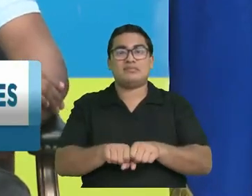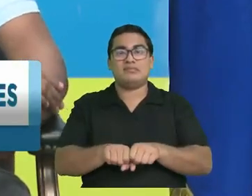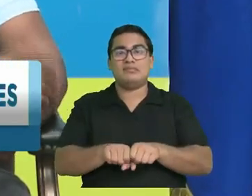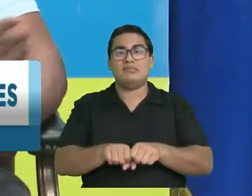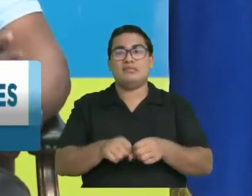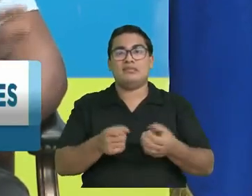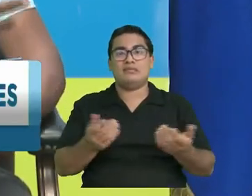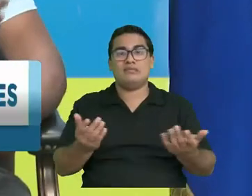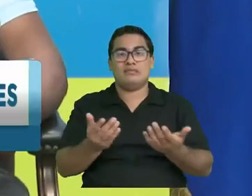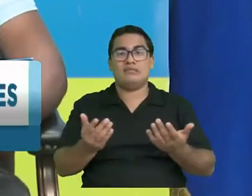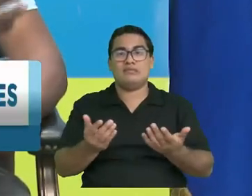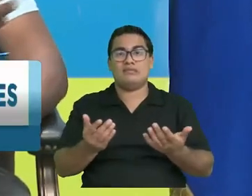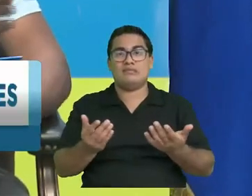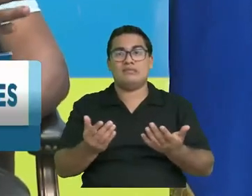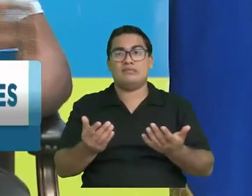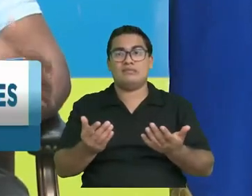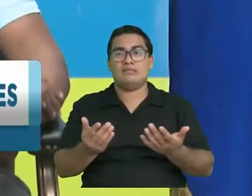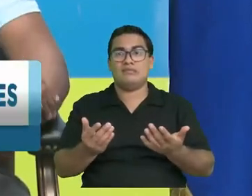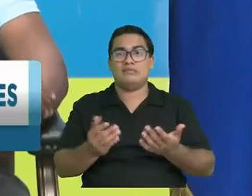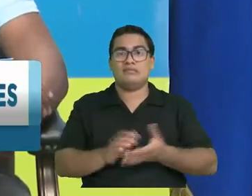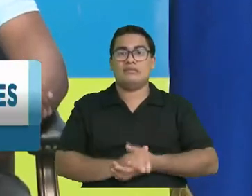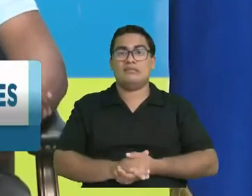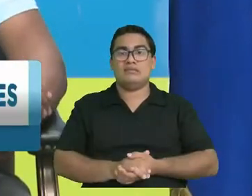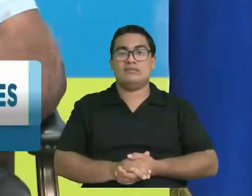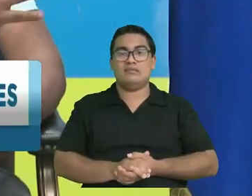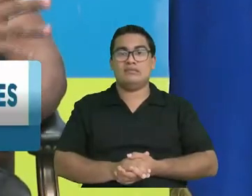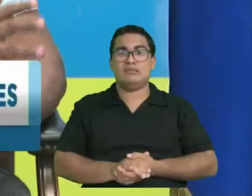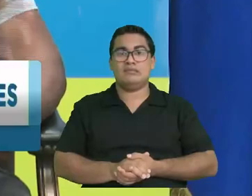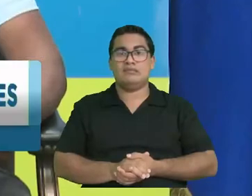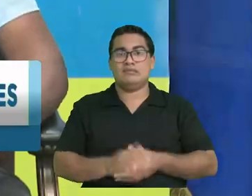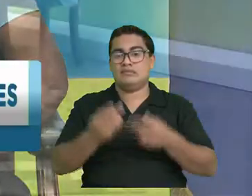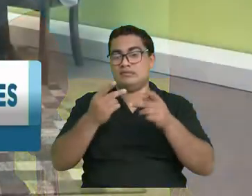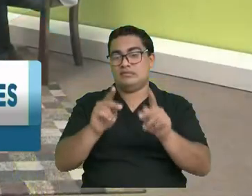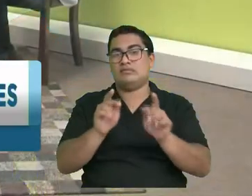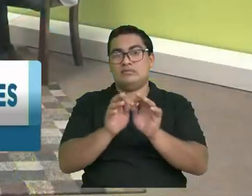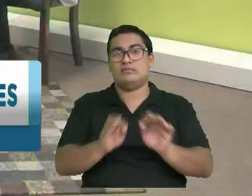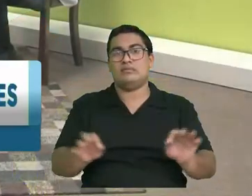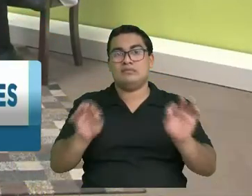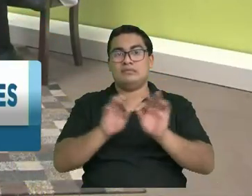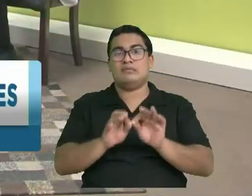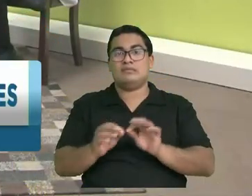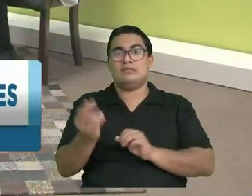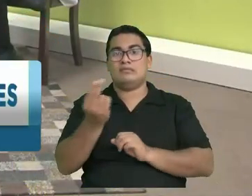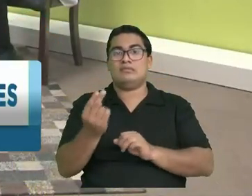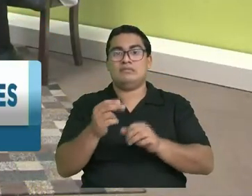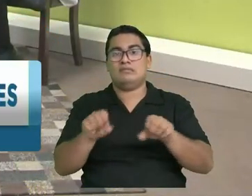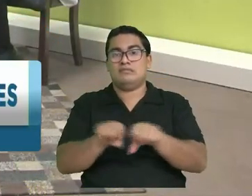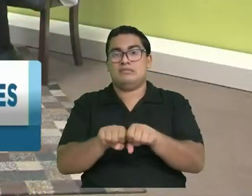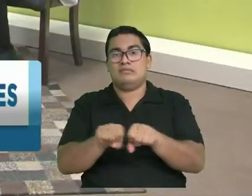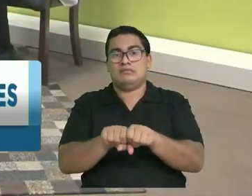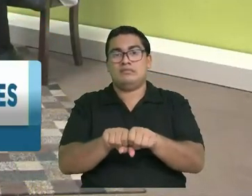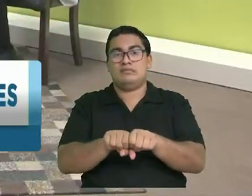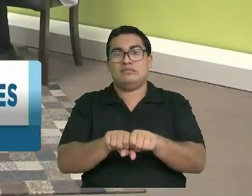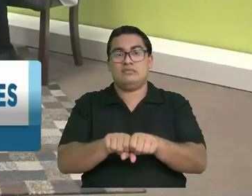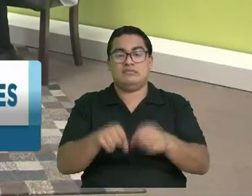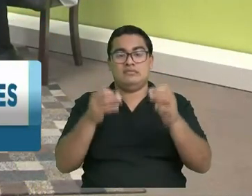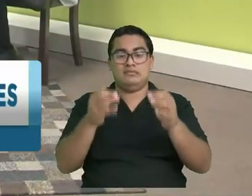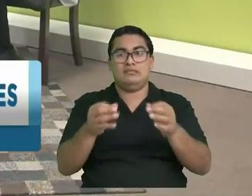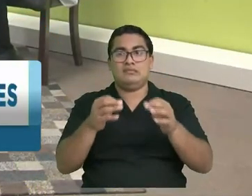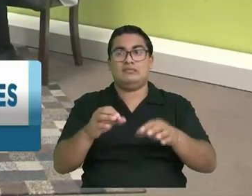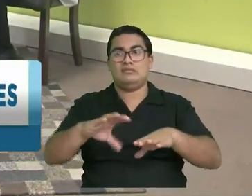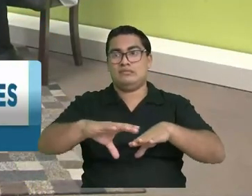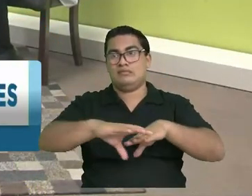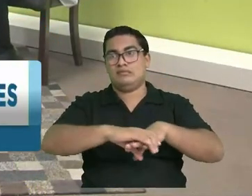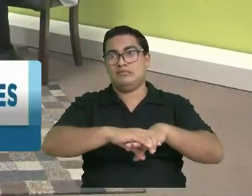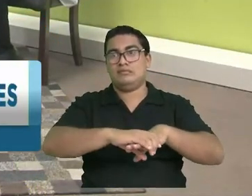mucho por conforme el crecimiento del pie. Pero lo adecuado es usar siempre un zapato conforme al tamaño del